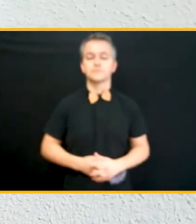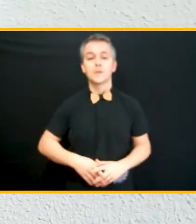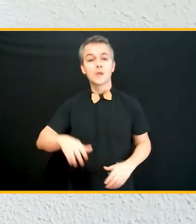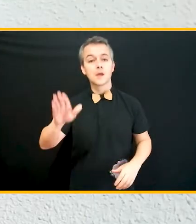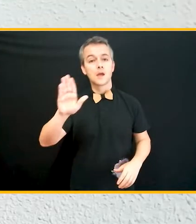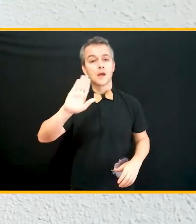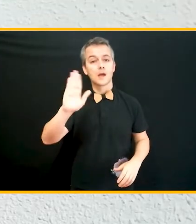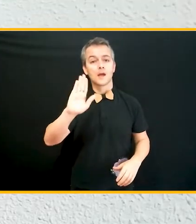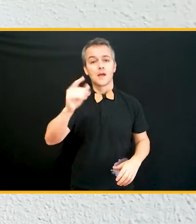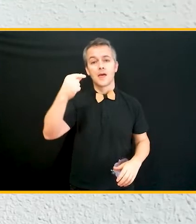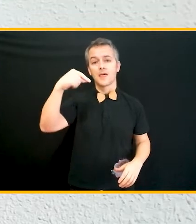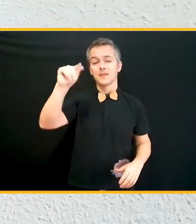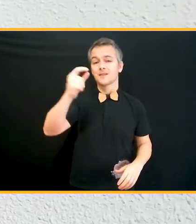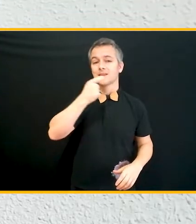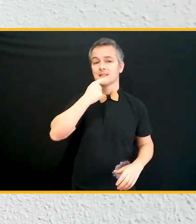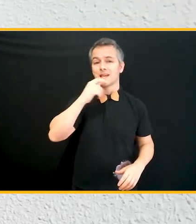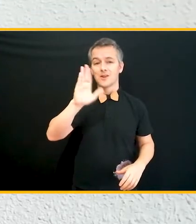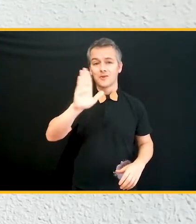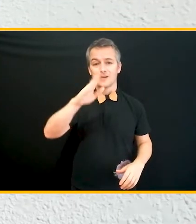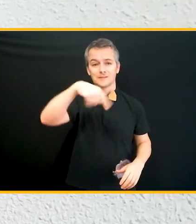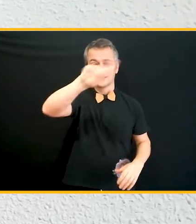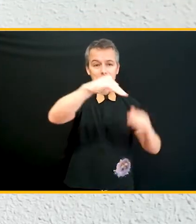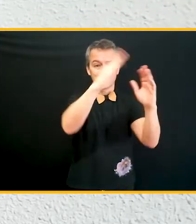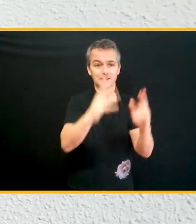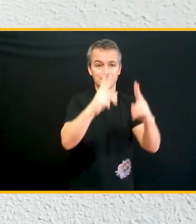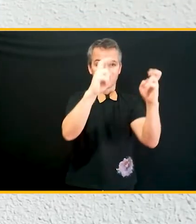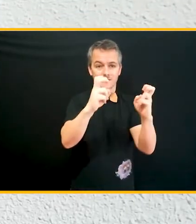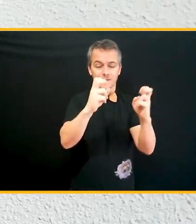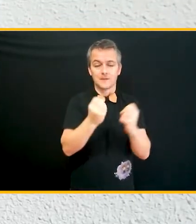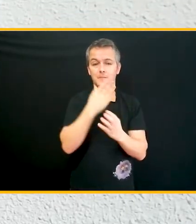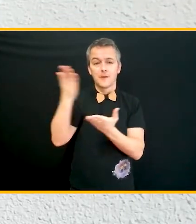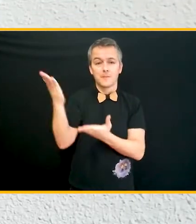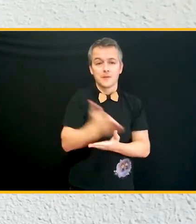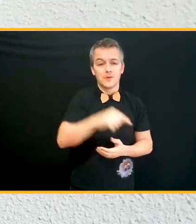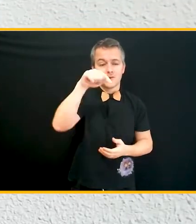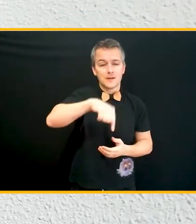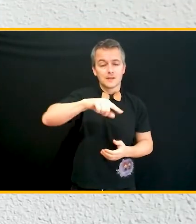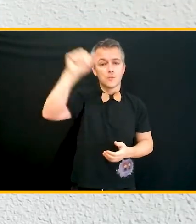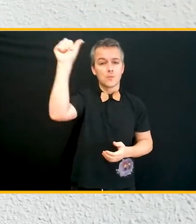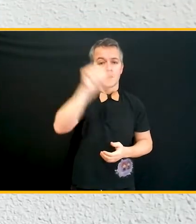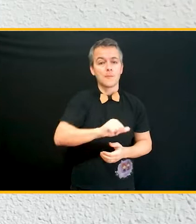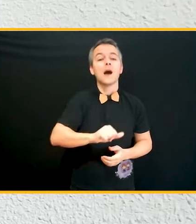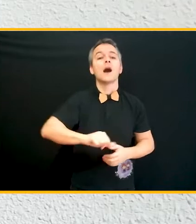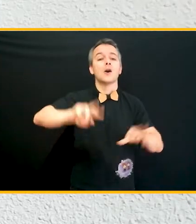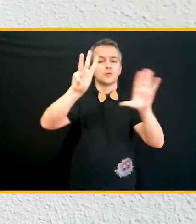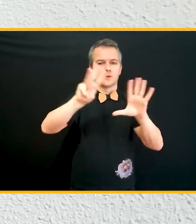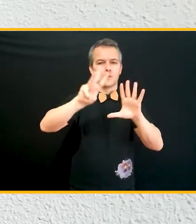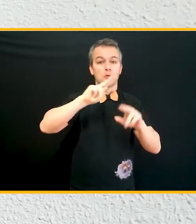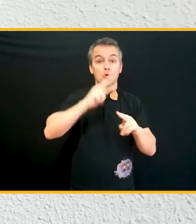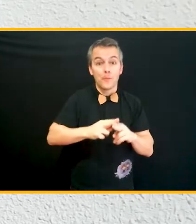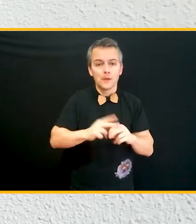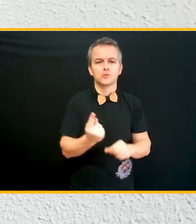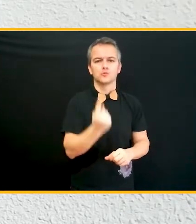Hello, gente casera. Bienvenidas, bienvenidos a este octavo programa de Sube aquí. Hoy tenemos un